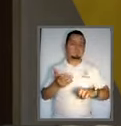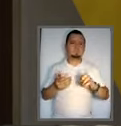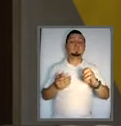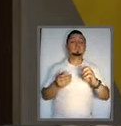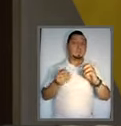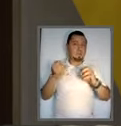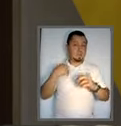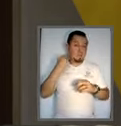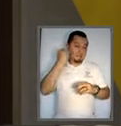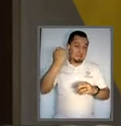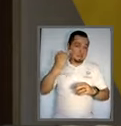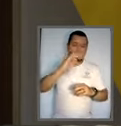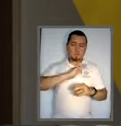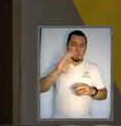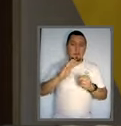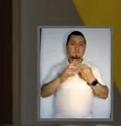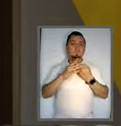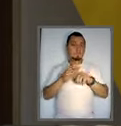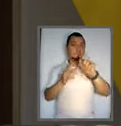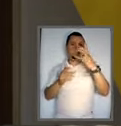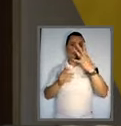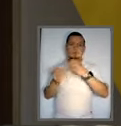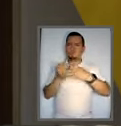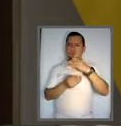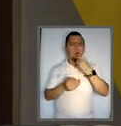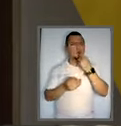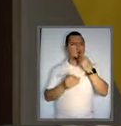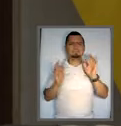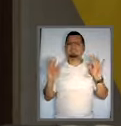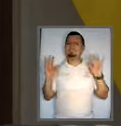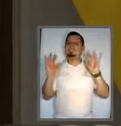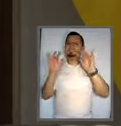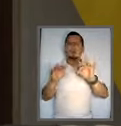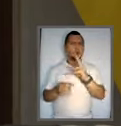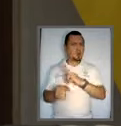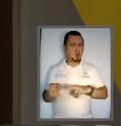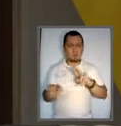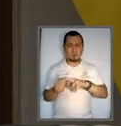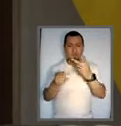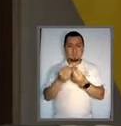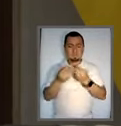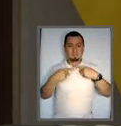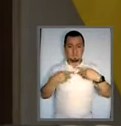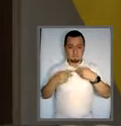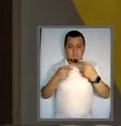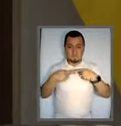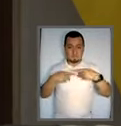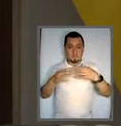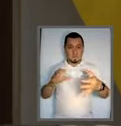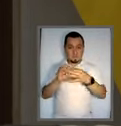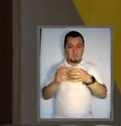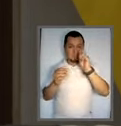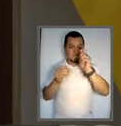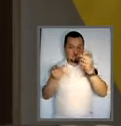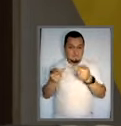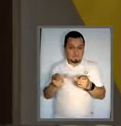¿Qué sería lo ideal? Poder arrancar el ciclo escolar con todos en las aulas. ¿Estaremos en condiciones, en función de cómo evolucione la